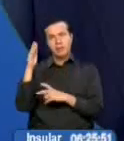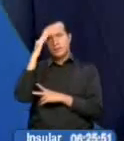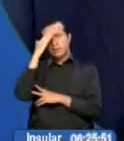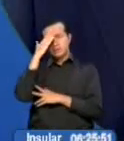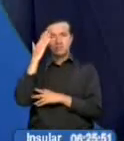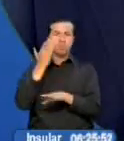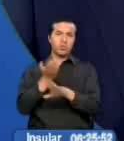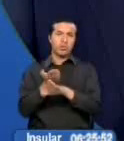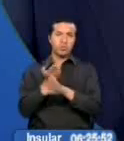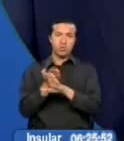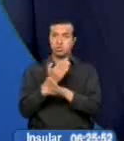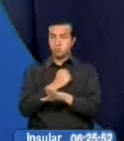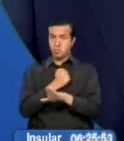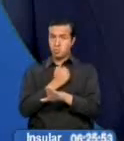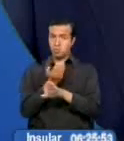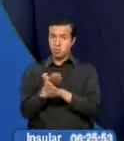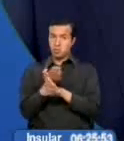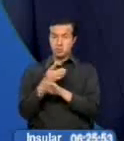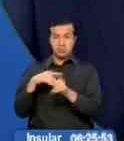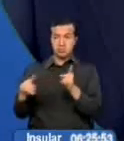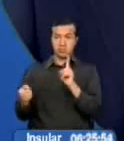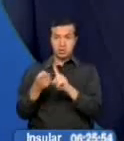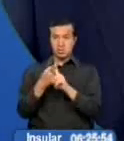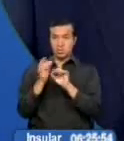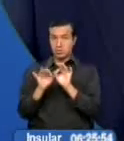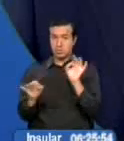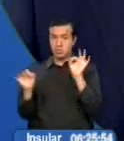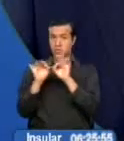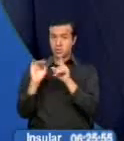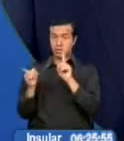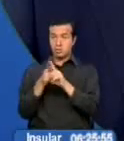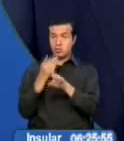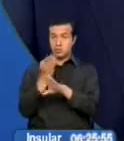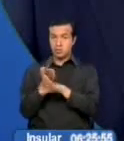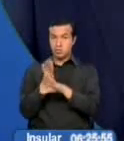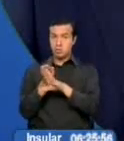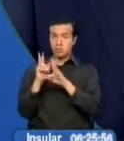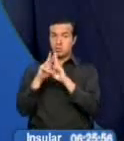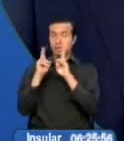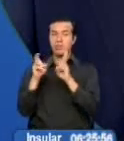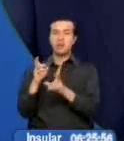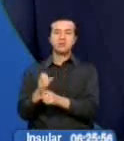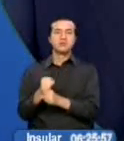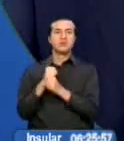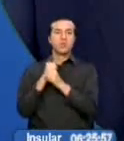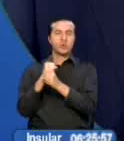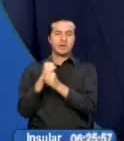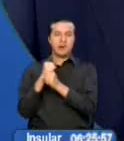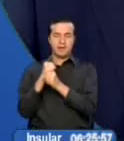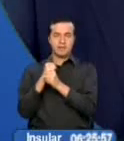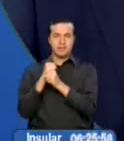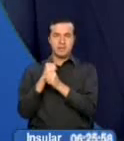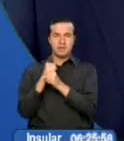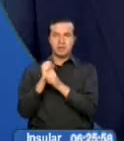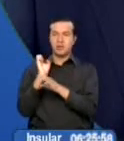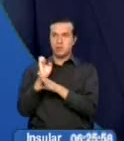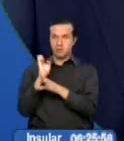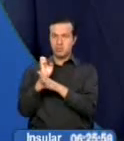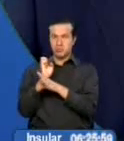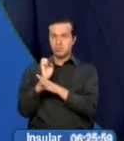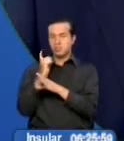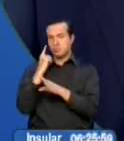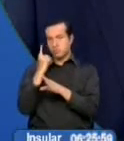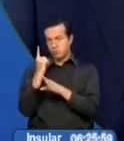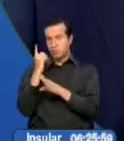Las propuestas nuestras, yo creo que lo primero y lo más fundamental es establecer ese marco de seguridad que está demandando el país para poder atraer